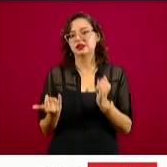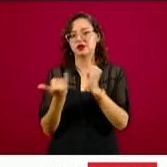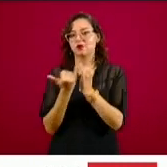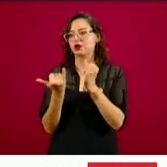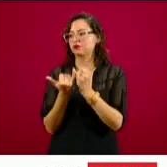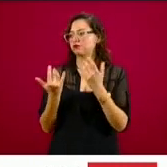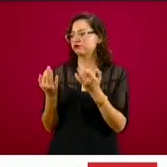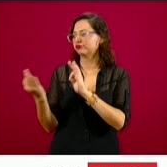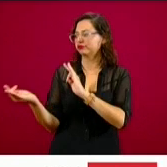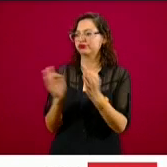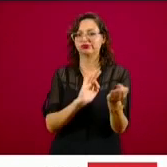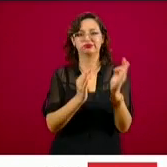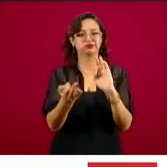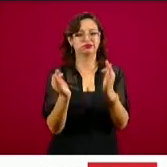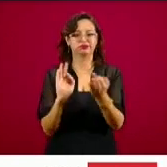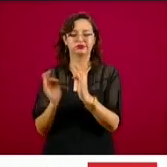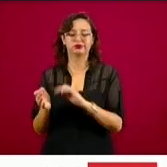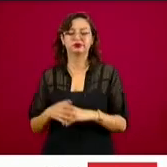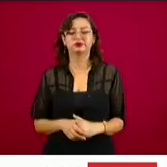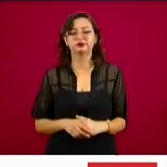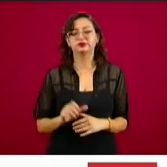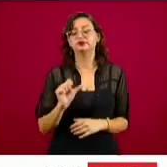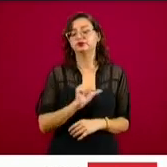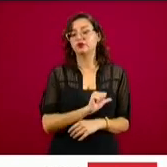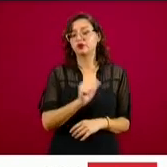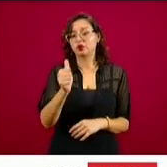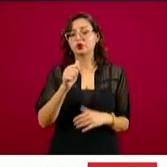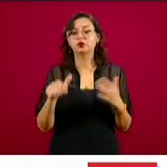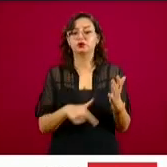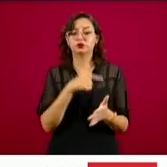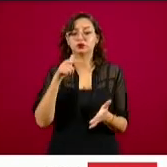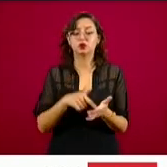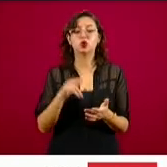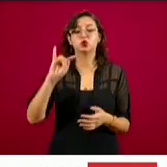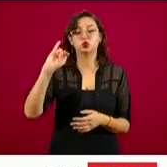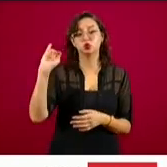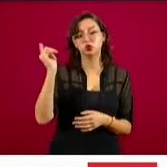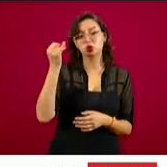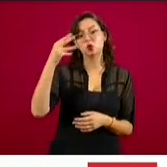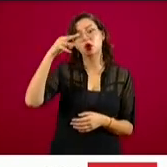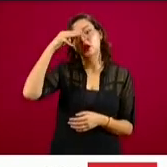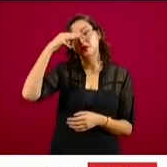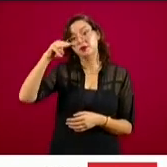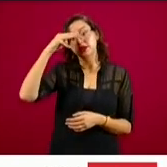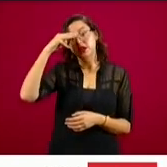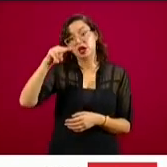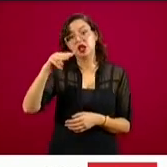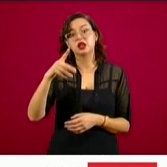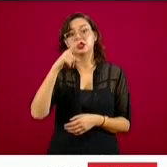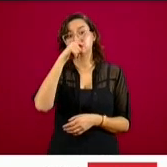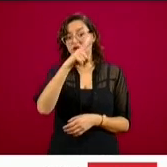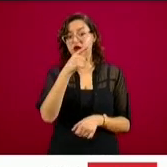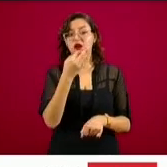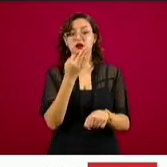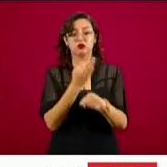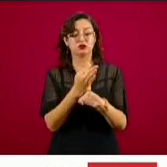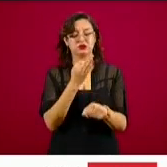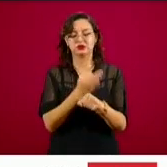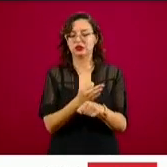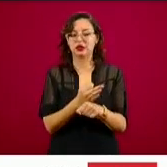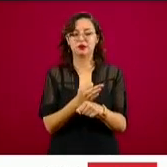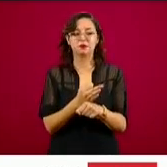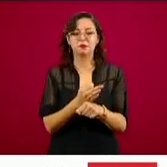cuadrado. También otras zonas, como es Tijuana, Mexicali, de hecho, en este momento es donde existe la